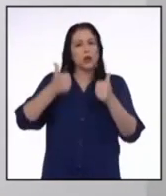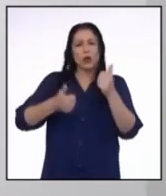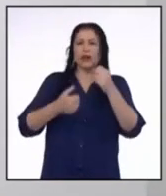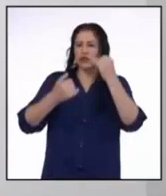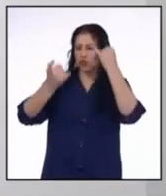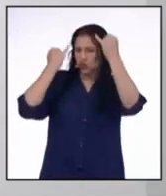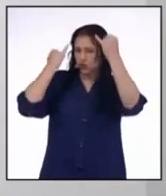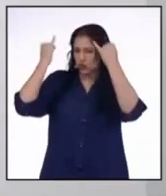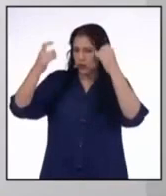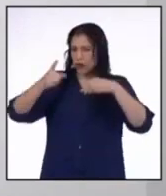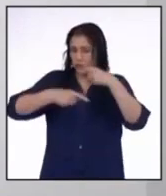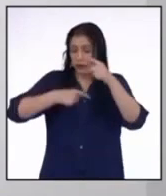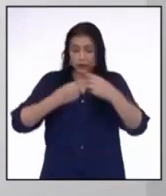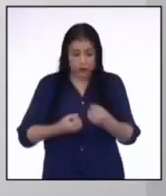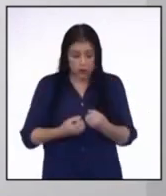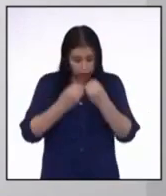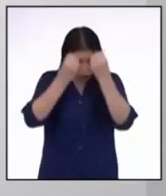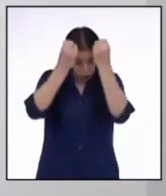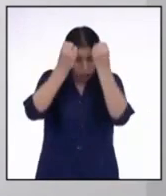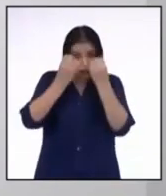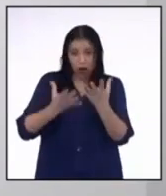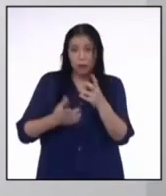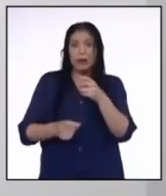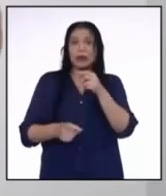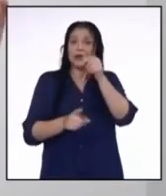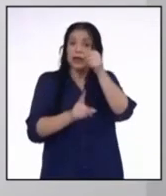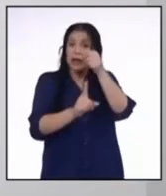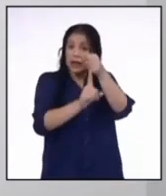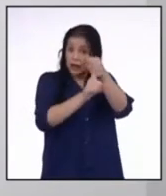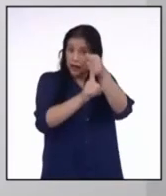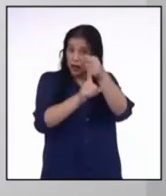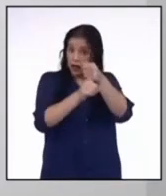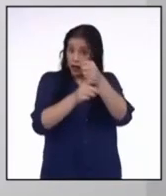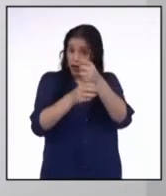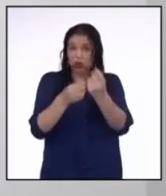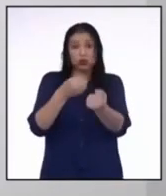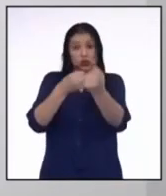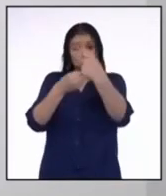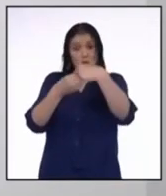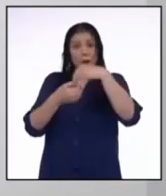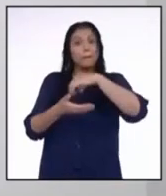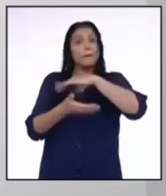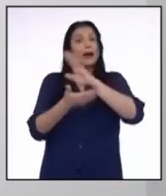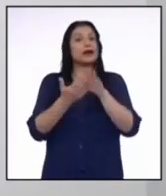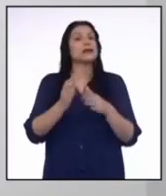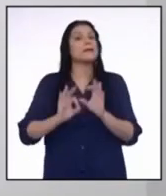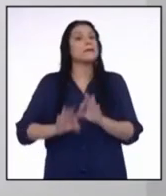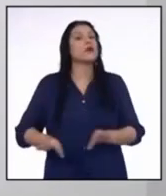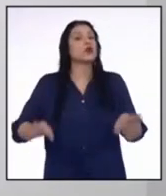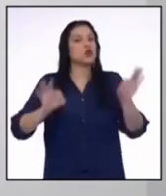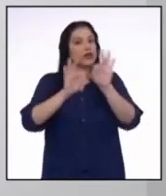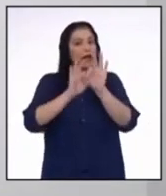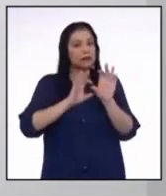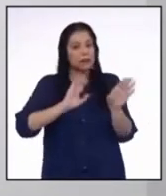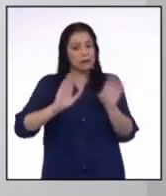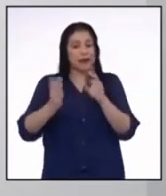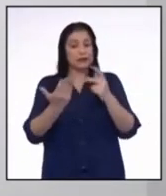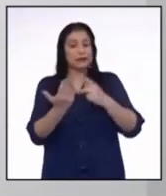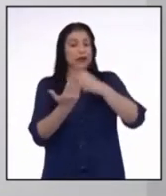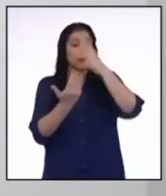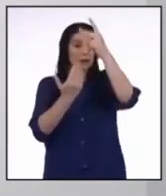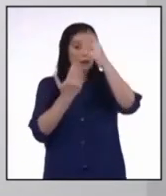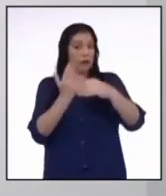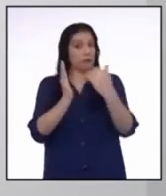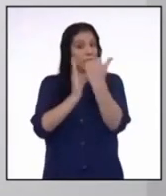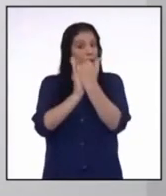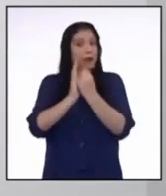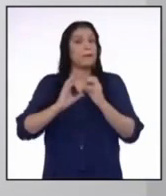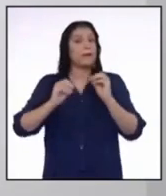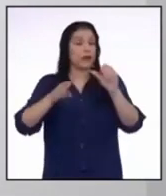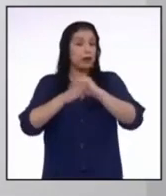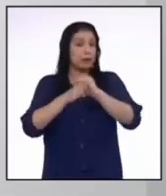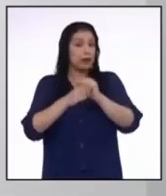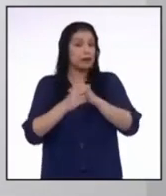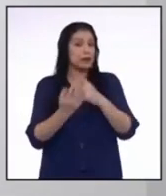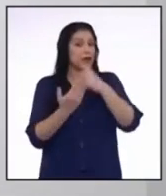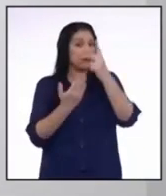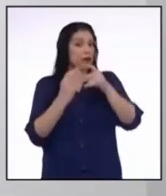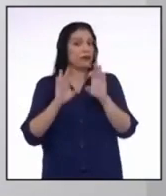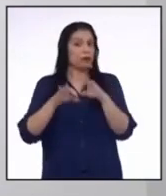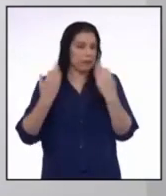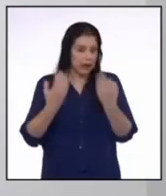transmitir e infórmenles que ellos son parte importante de la construcción y la ejecución del